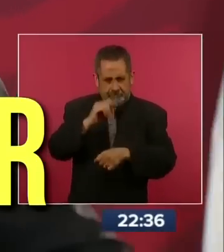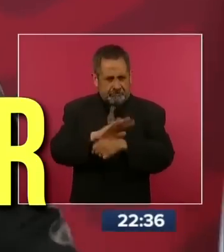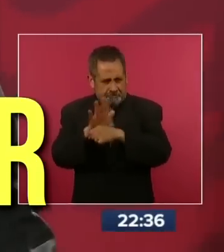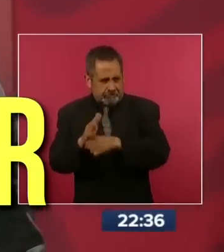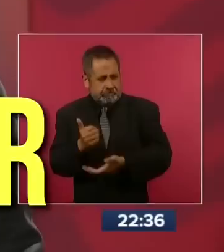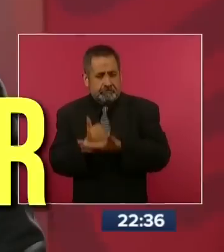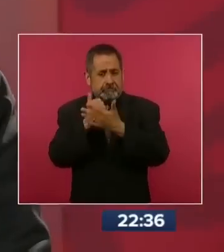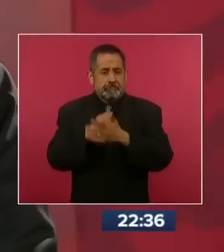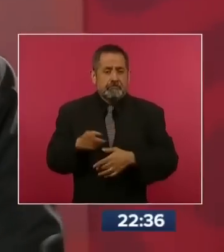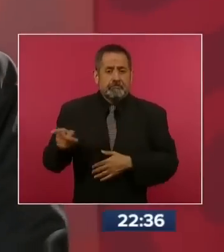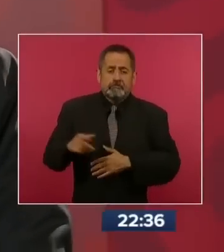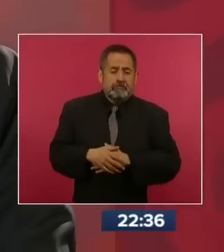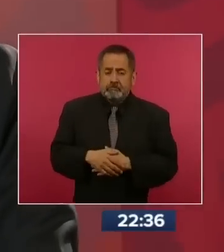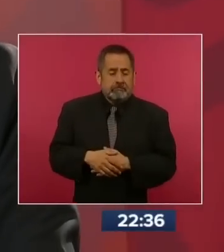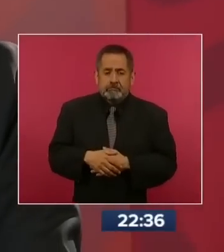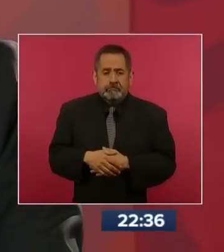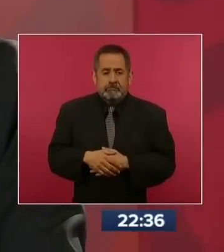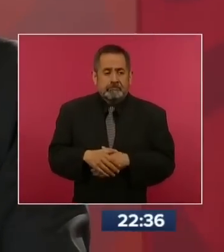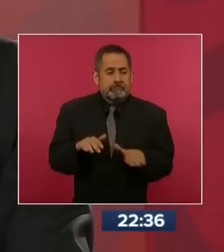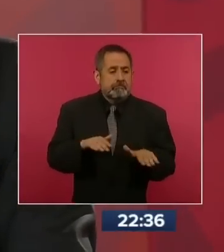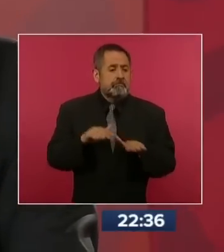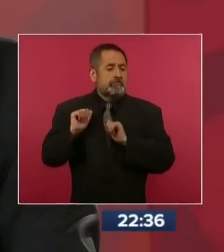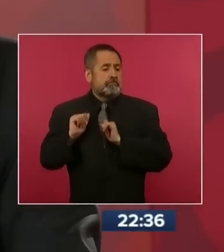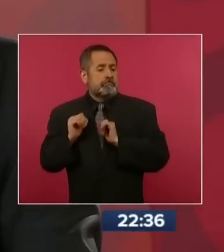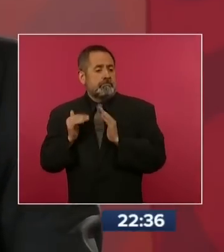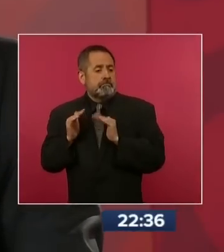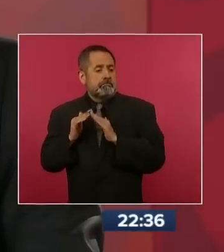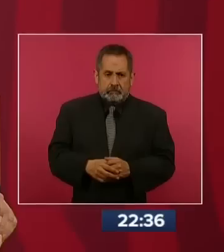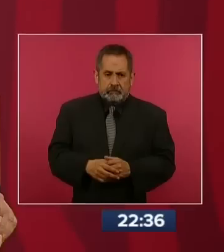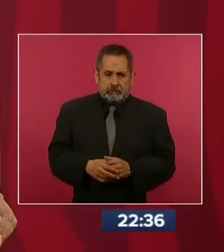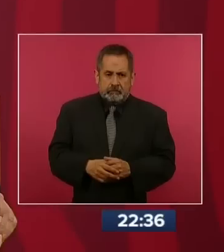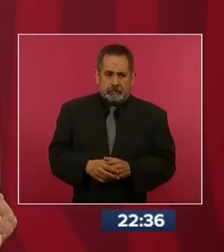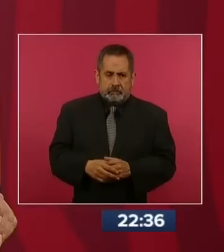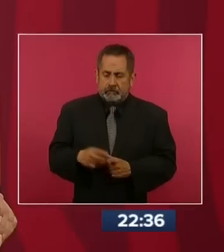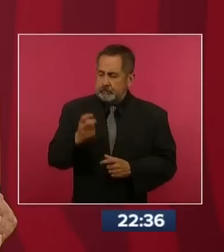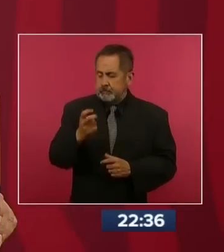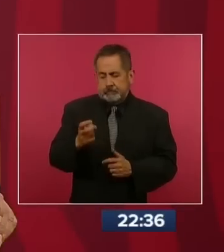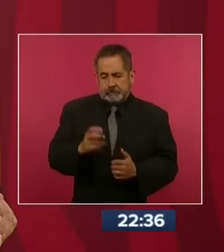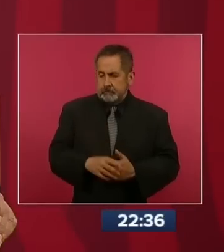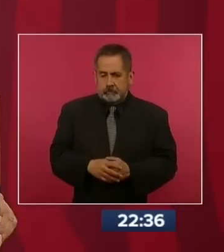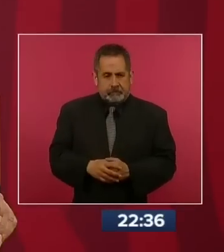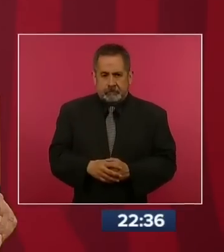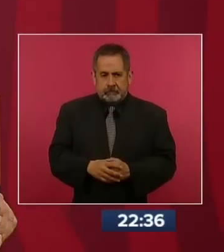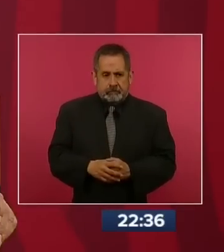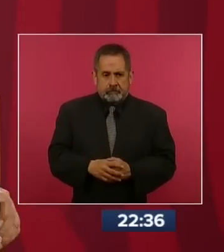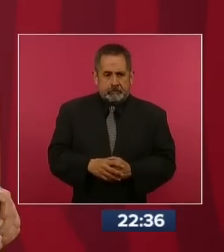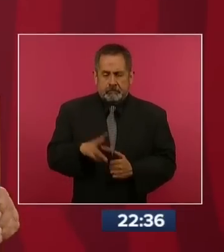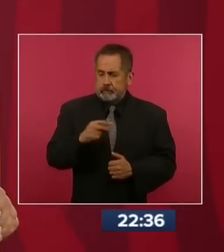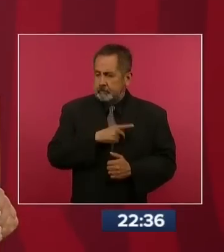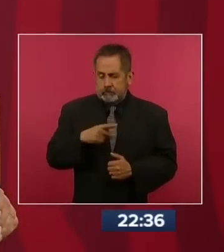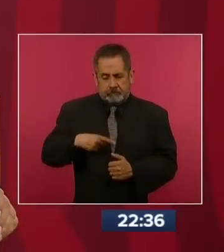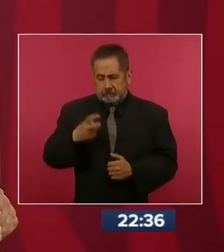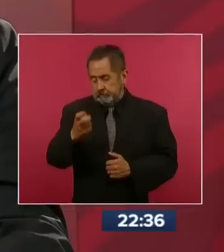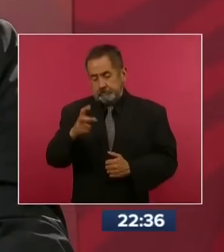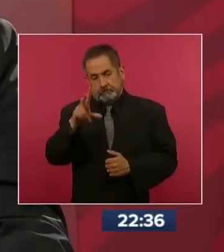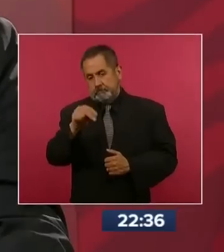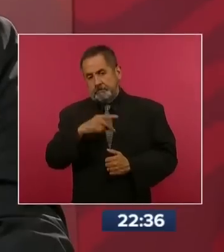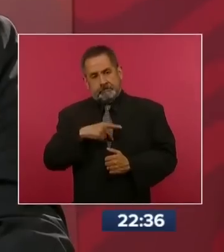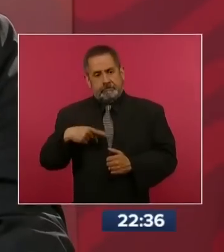ayudar, se fueron a sus casas. Eso no deben